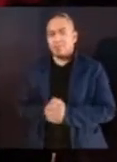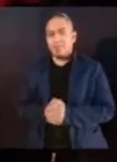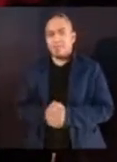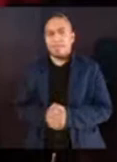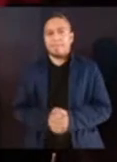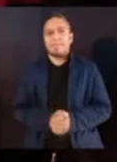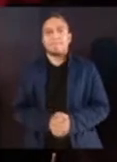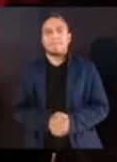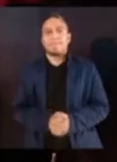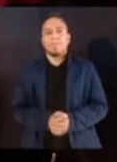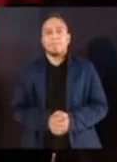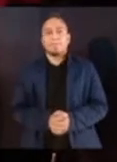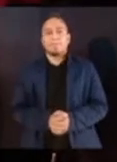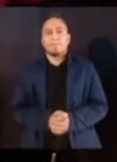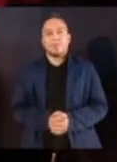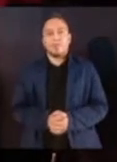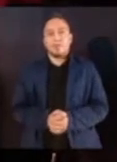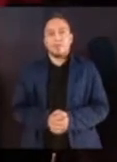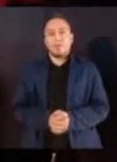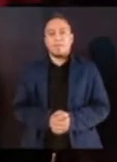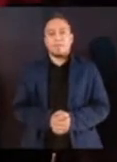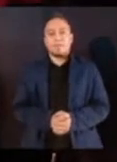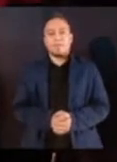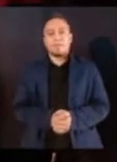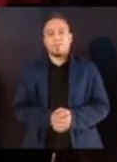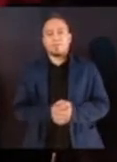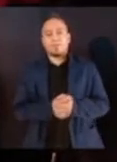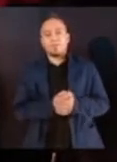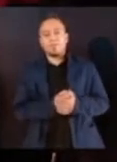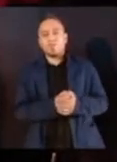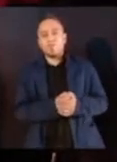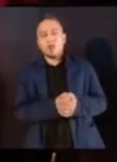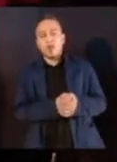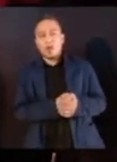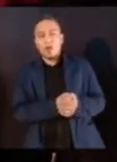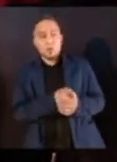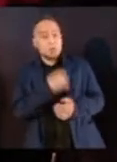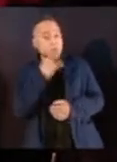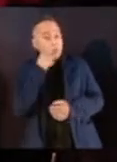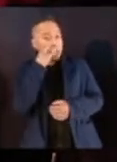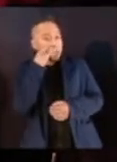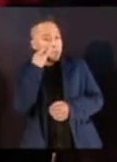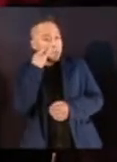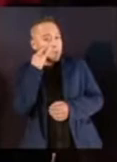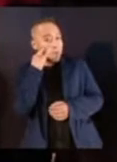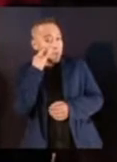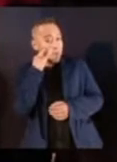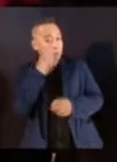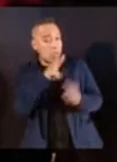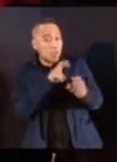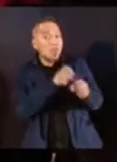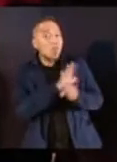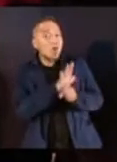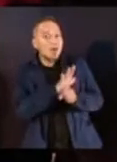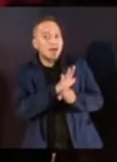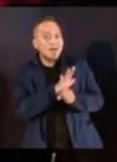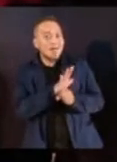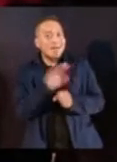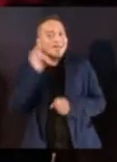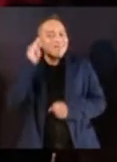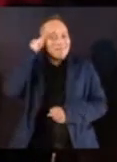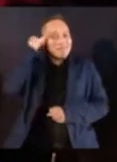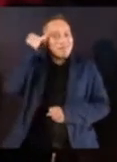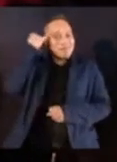suficientemente el valor, la importancia de conservar las lenguas originales, las